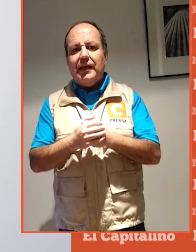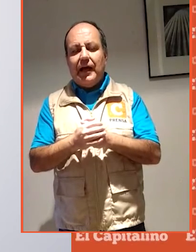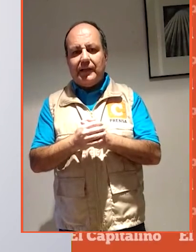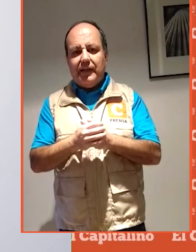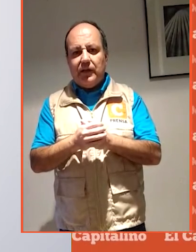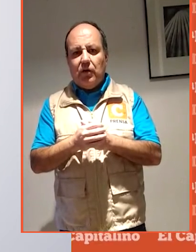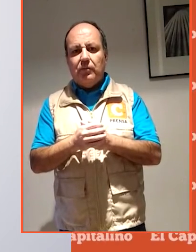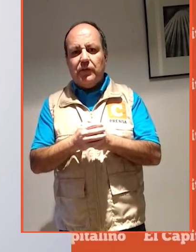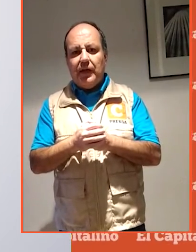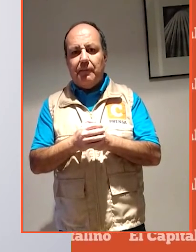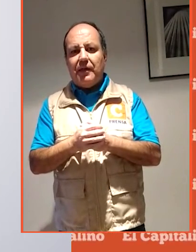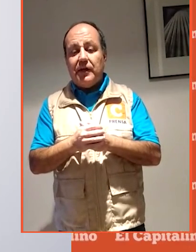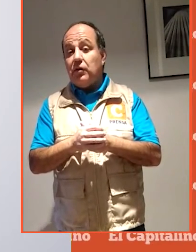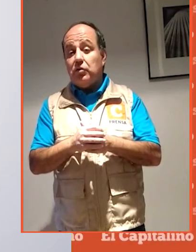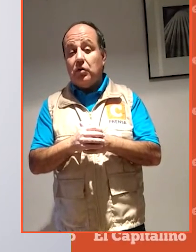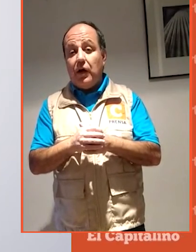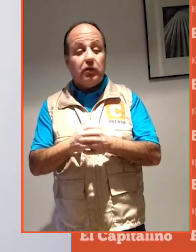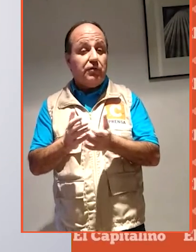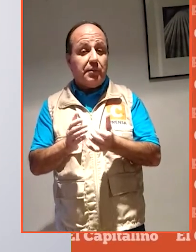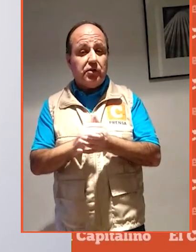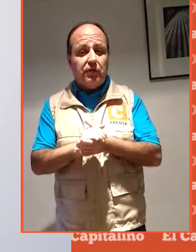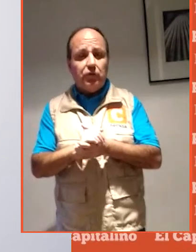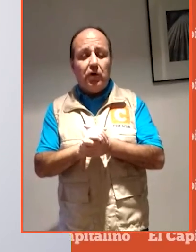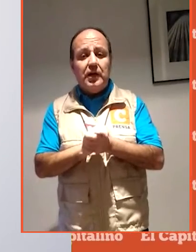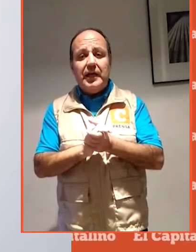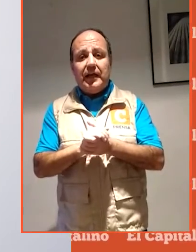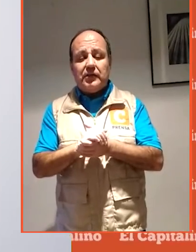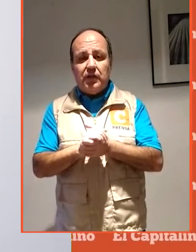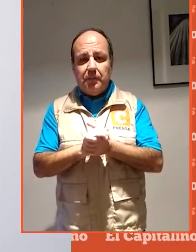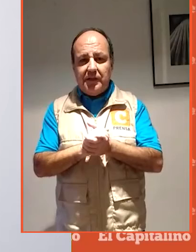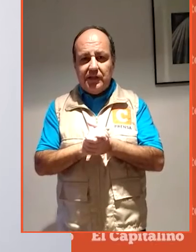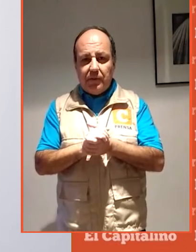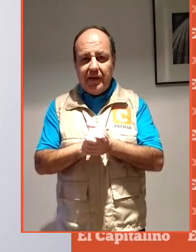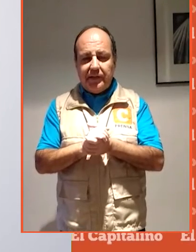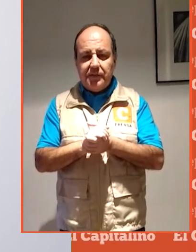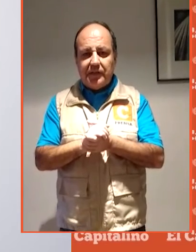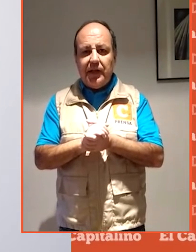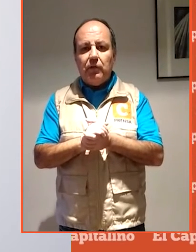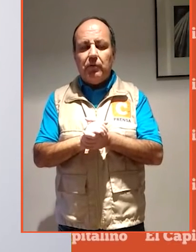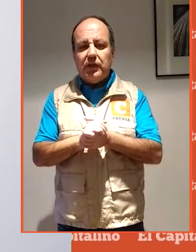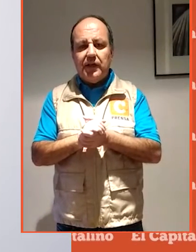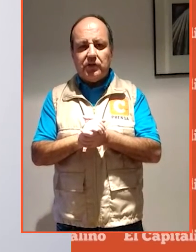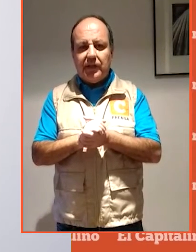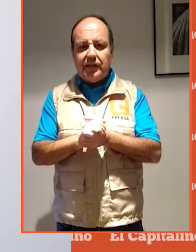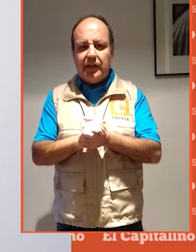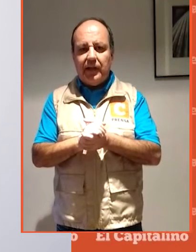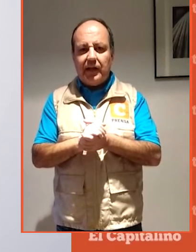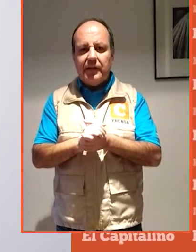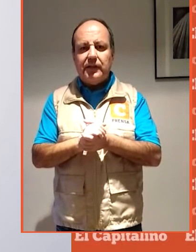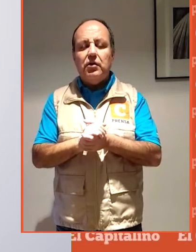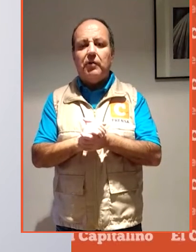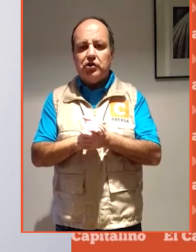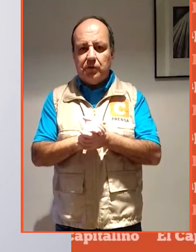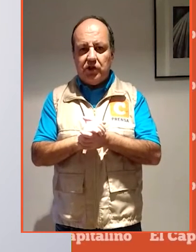vez el Atlético de Madrid. Otra información de fútbol, el caso del Paris Saint-Germain, que también ya tiene nuevo técnico, se trata